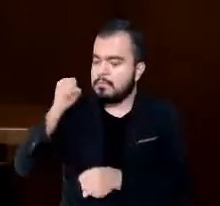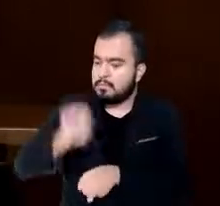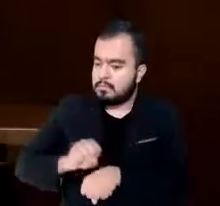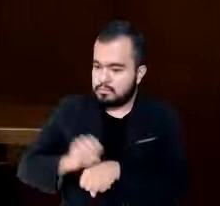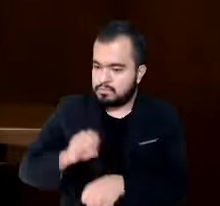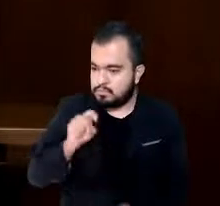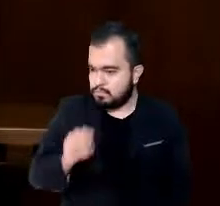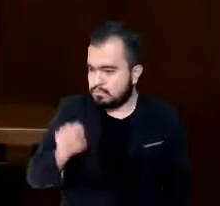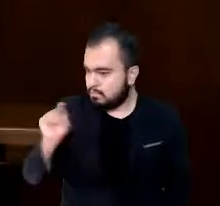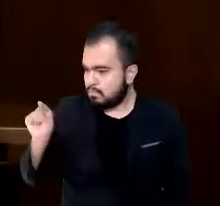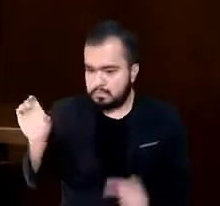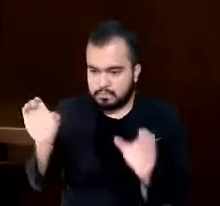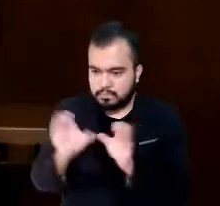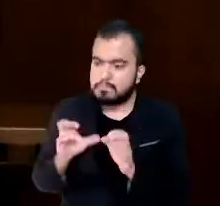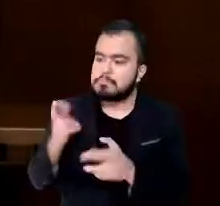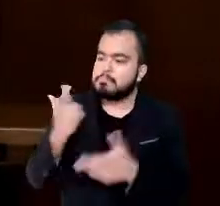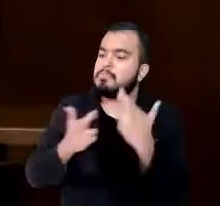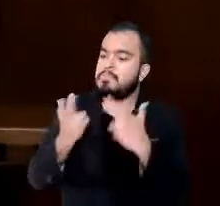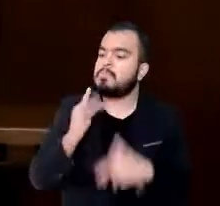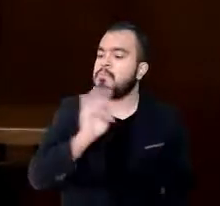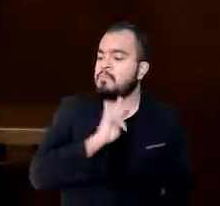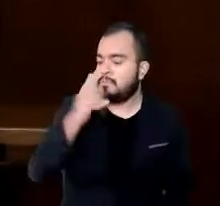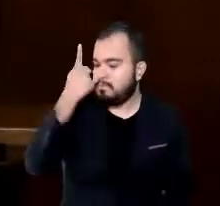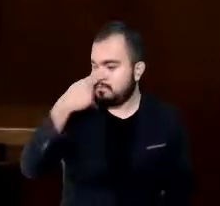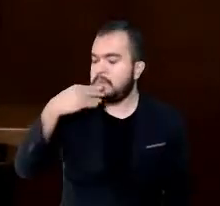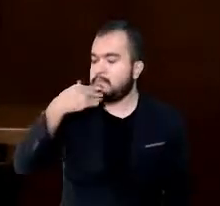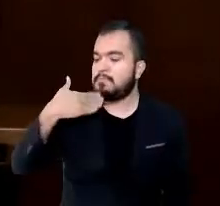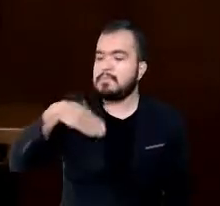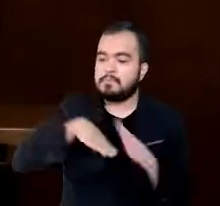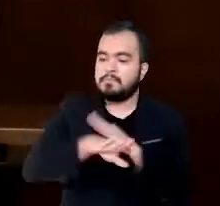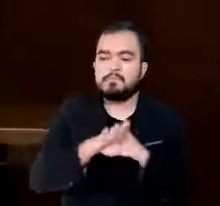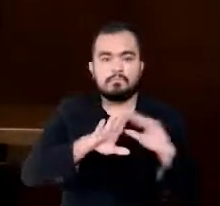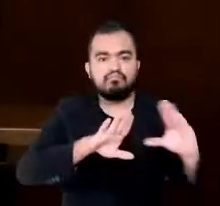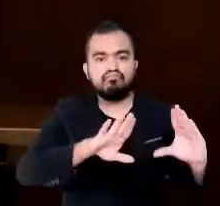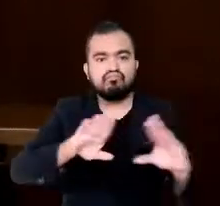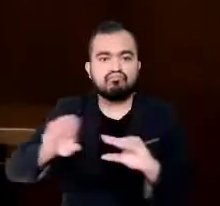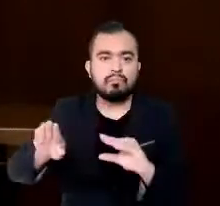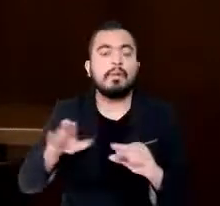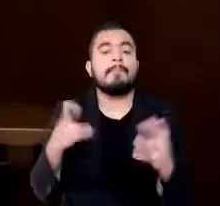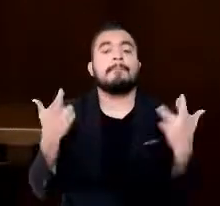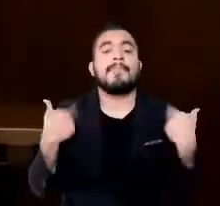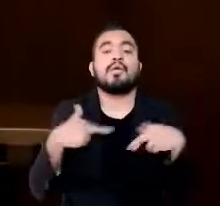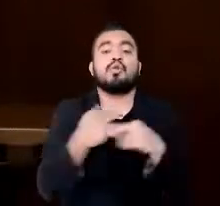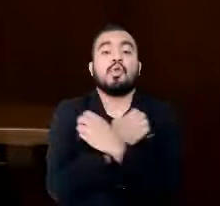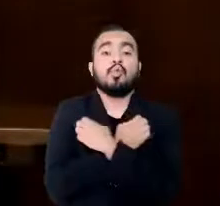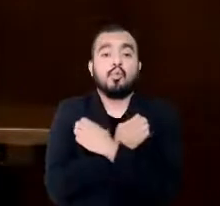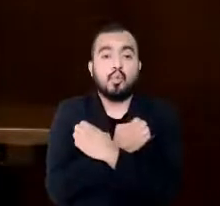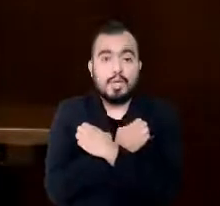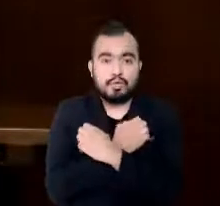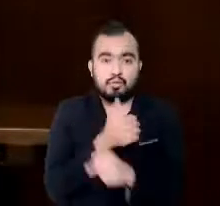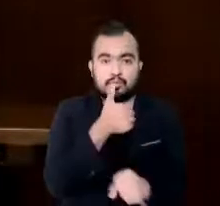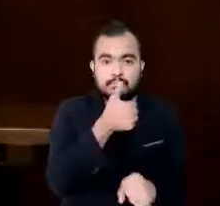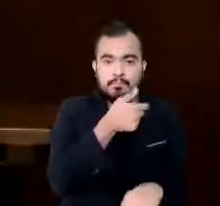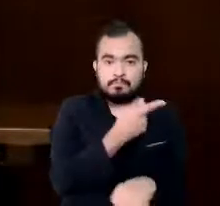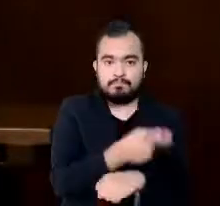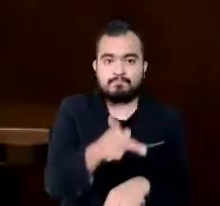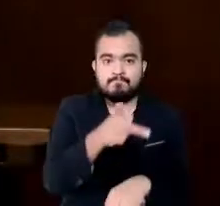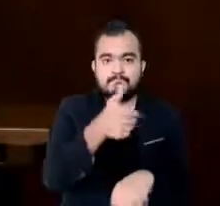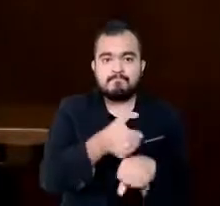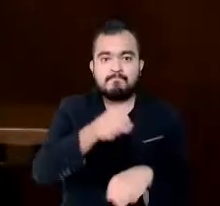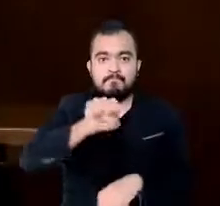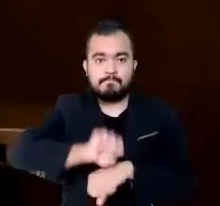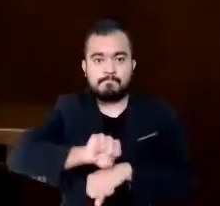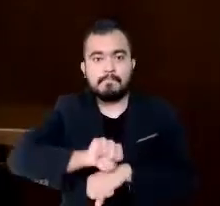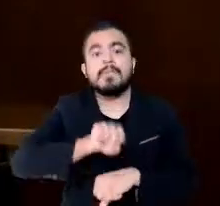y certificaciones y demás para la formación de maestros de educación básica y de manera concurrente con la